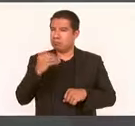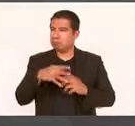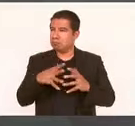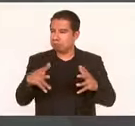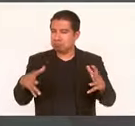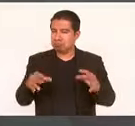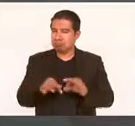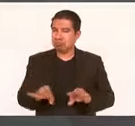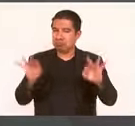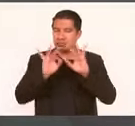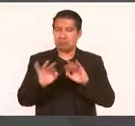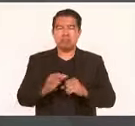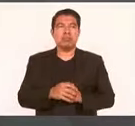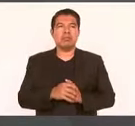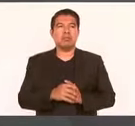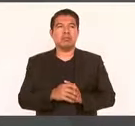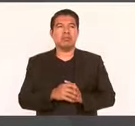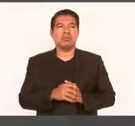porque